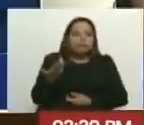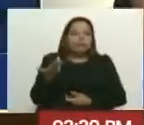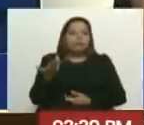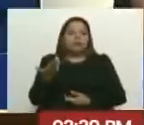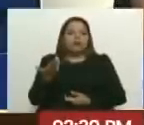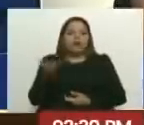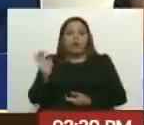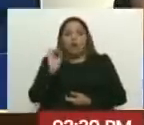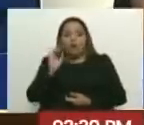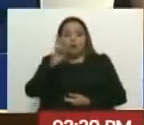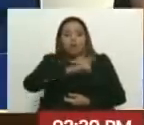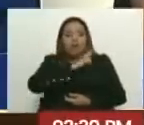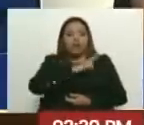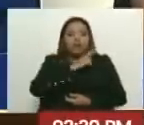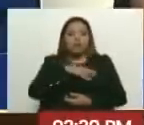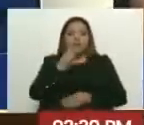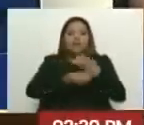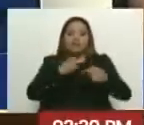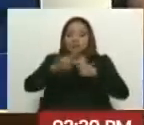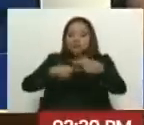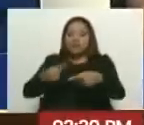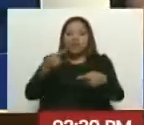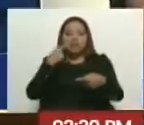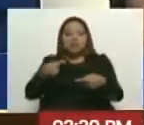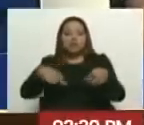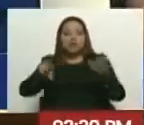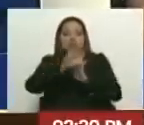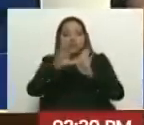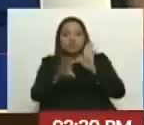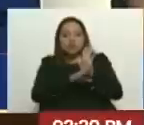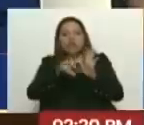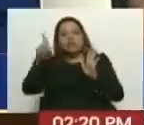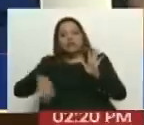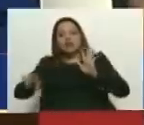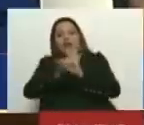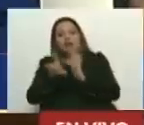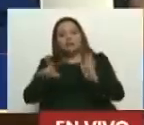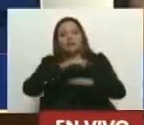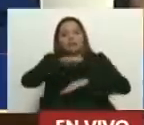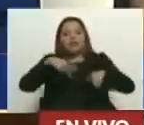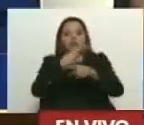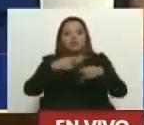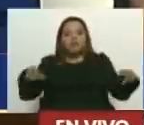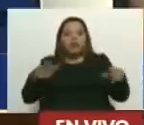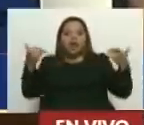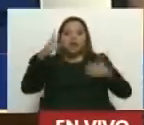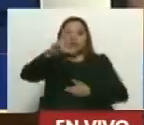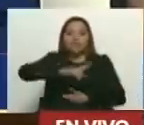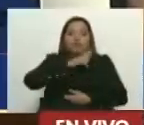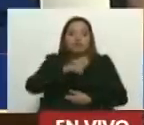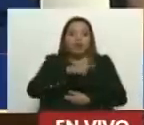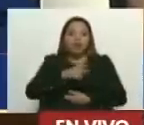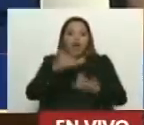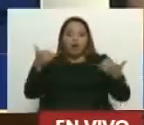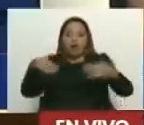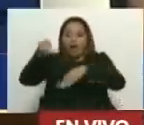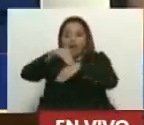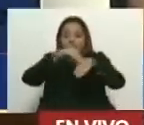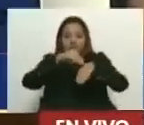como lo mandata la Constitución y la Ley Orgánica del Ministerio Público, para que formalmente, como lo voy a